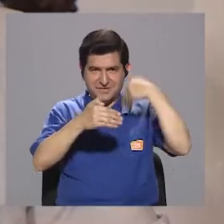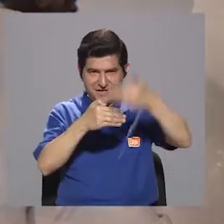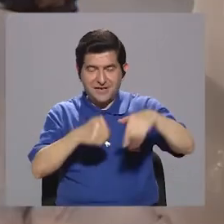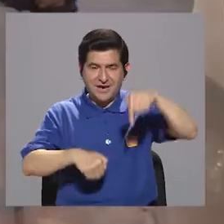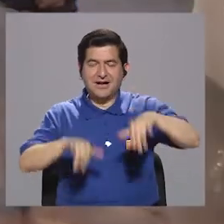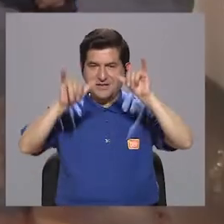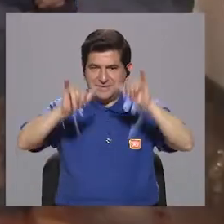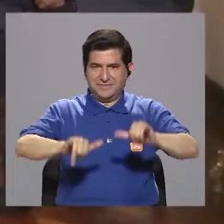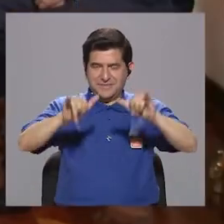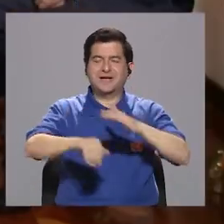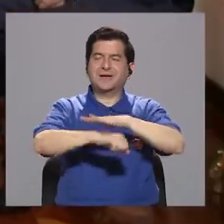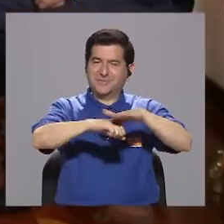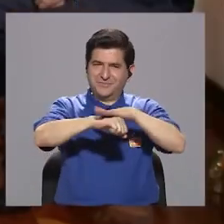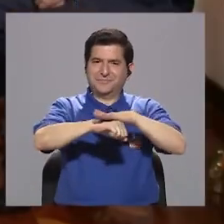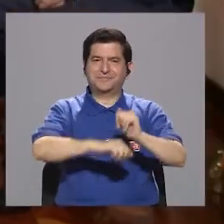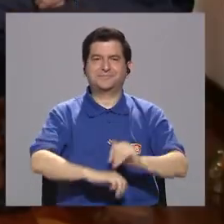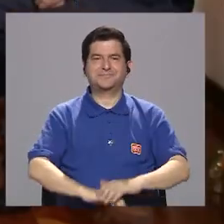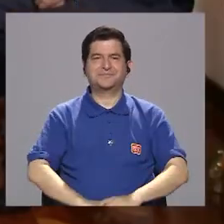regresamos. Quédese con nosotros, por favor.